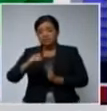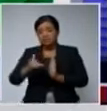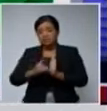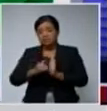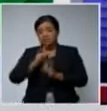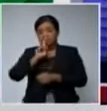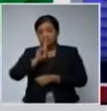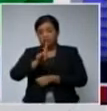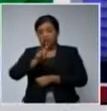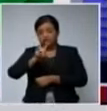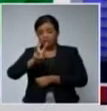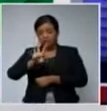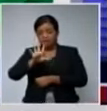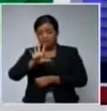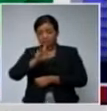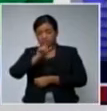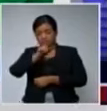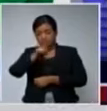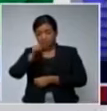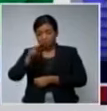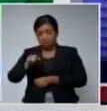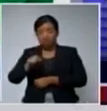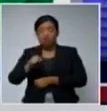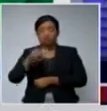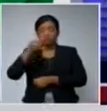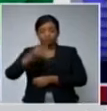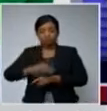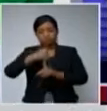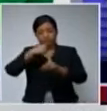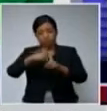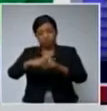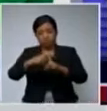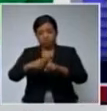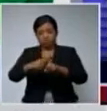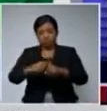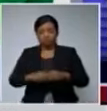13.135 pacientes diagnosticados en Cuba.